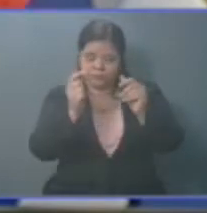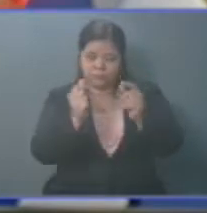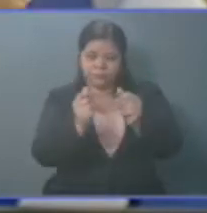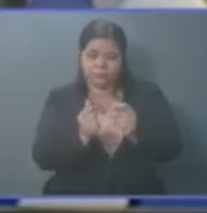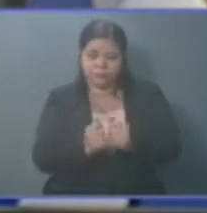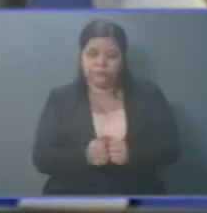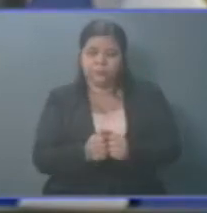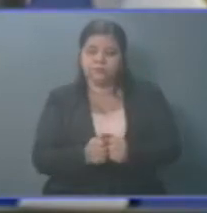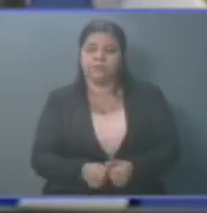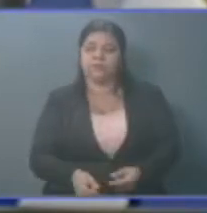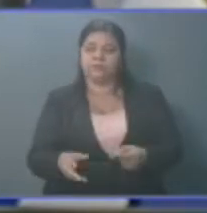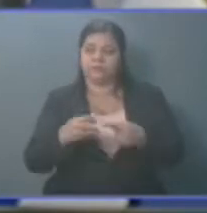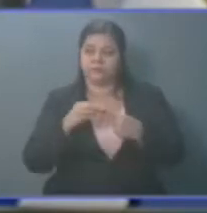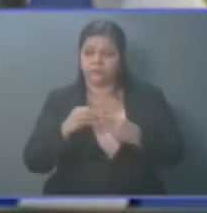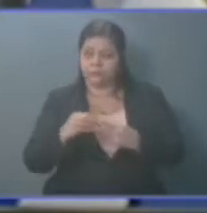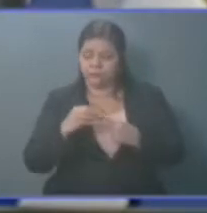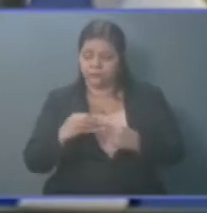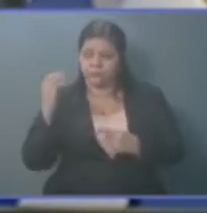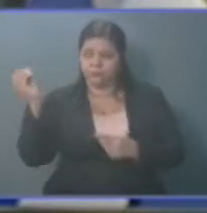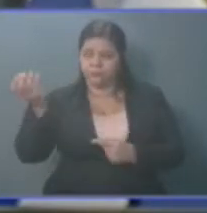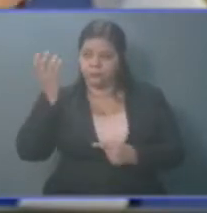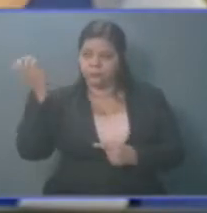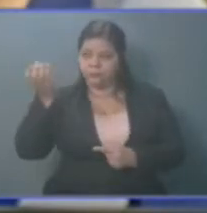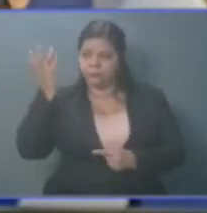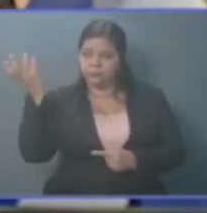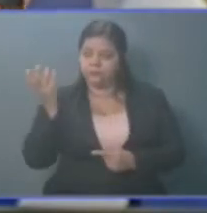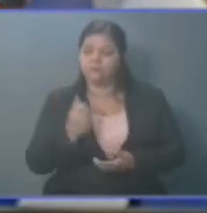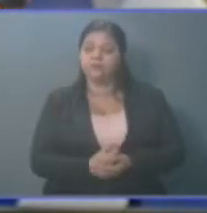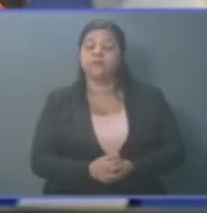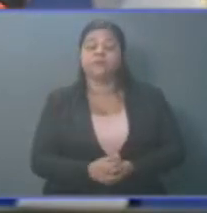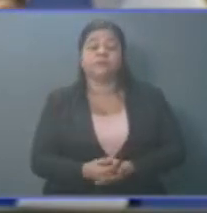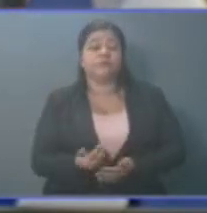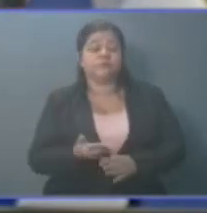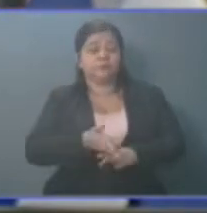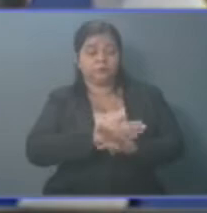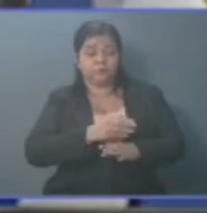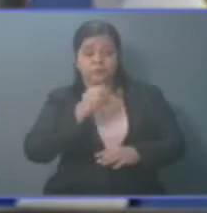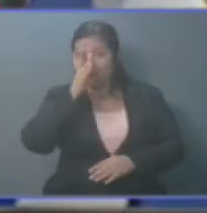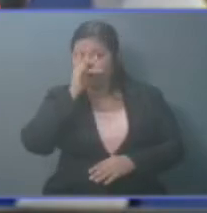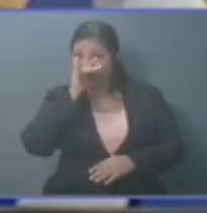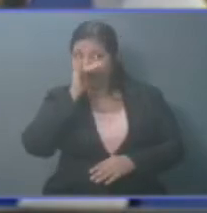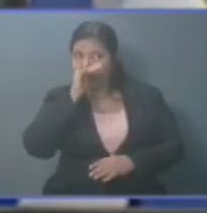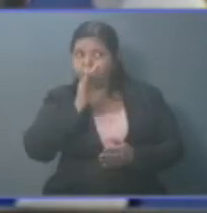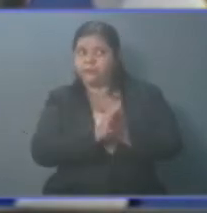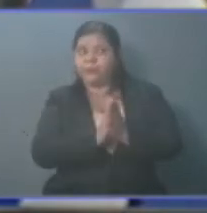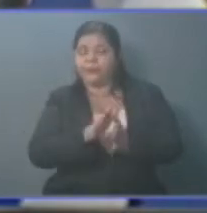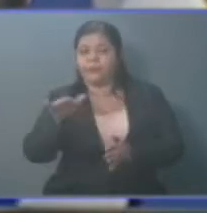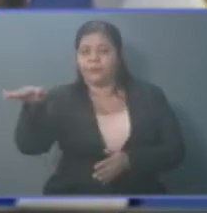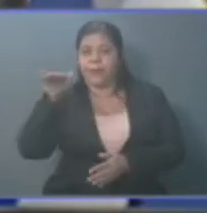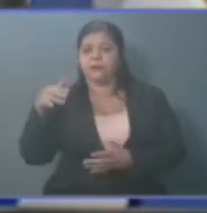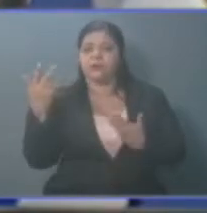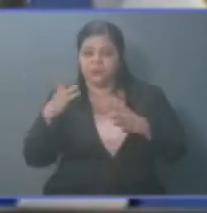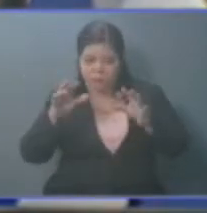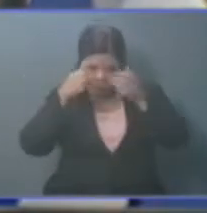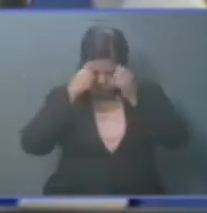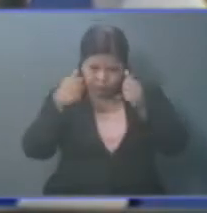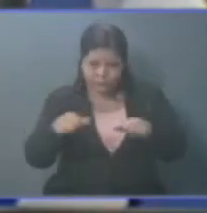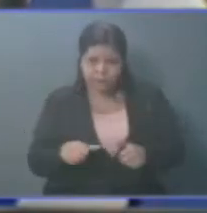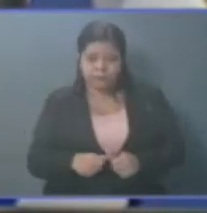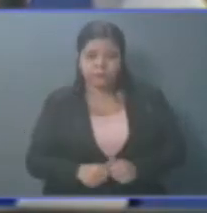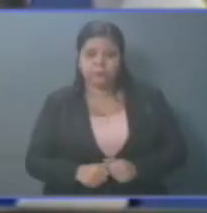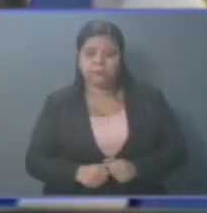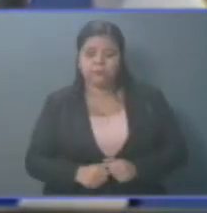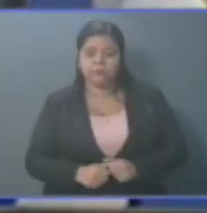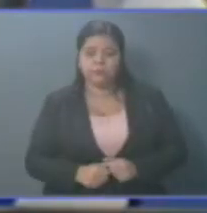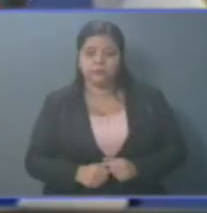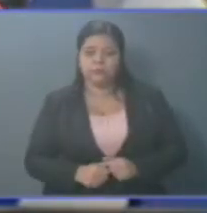presupuesto extraordinario. Eso fue aprobado desde el mes de febrero, desde el mes de marzo.